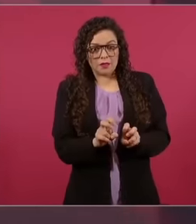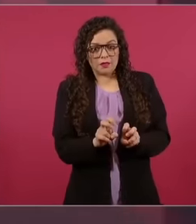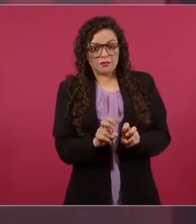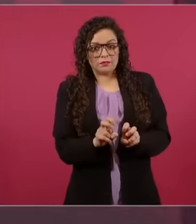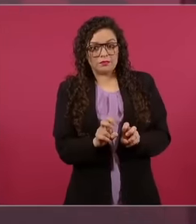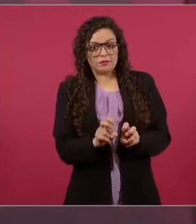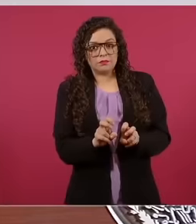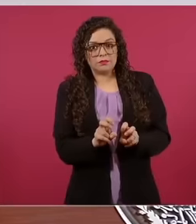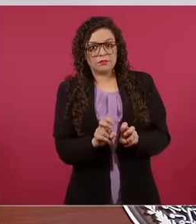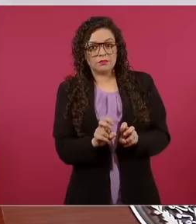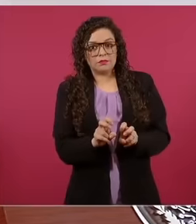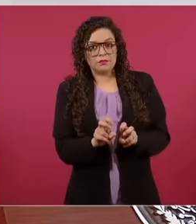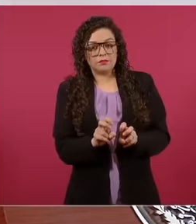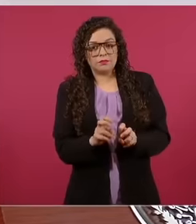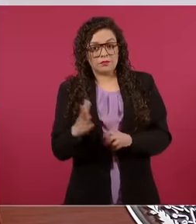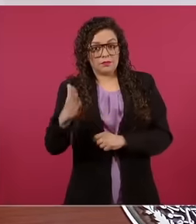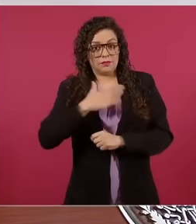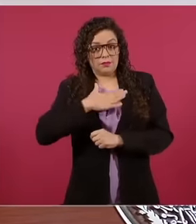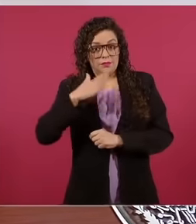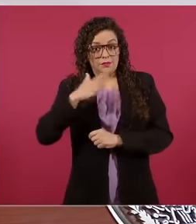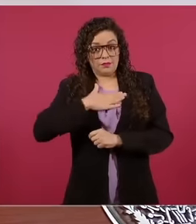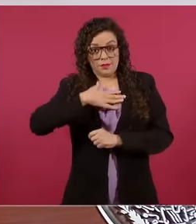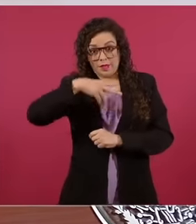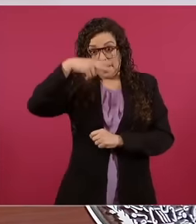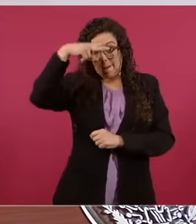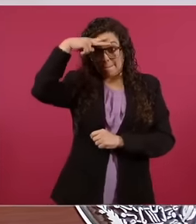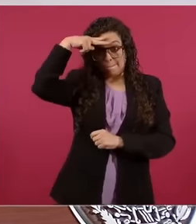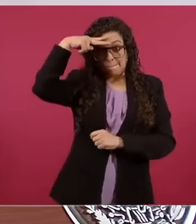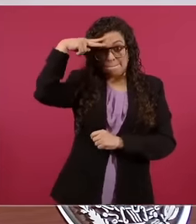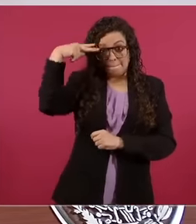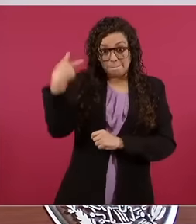declara el embajador de Estados Unidos